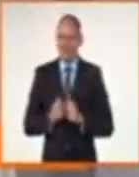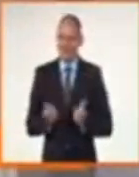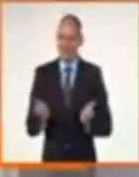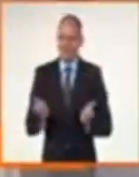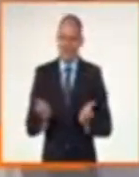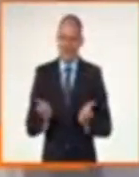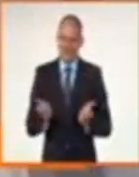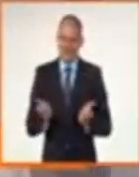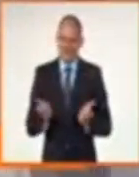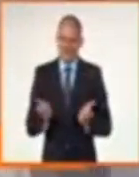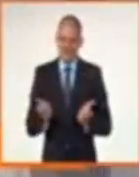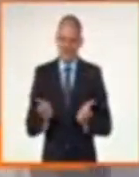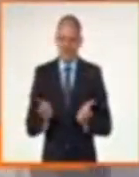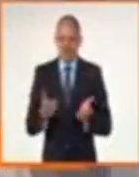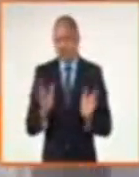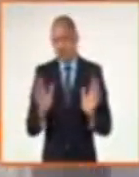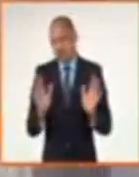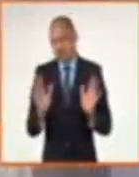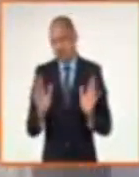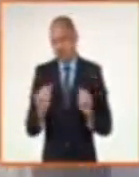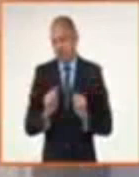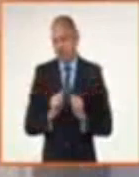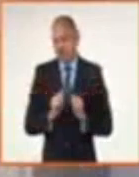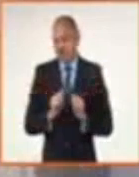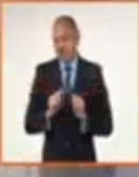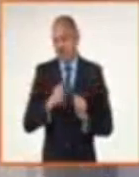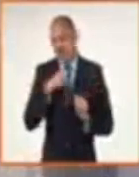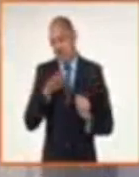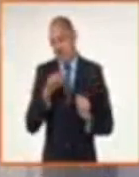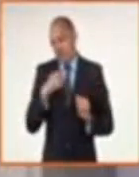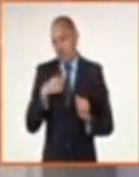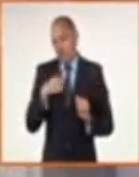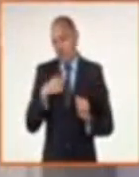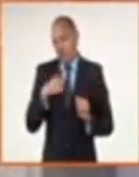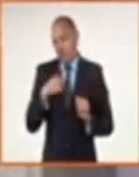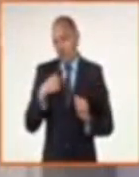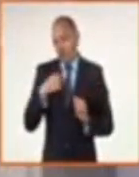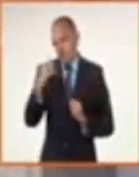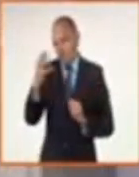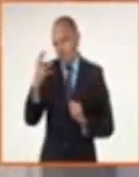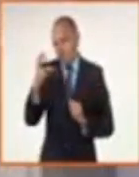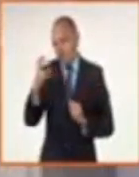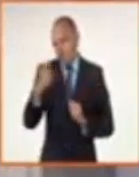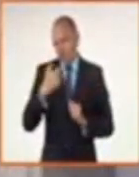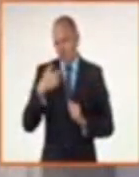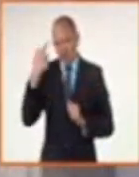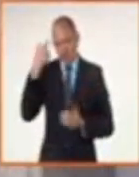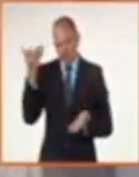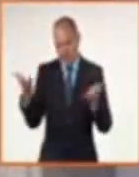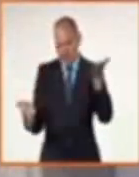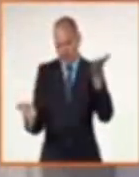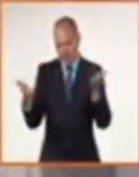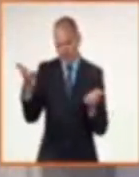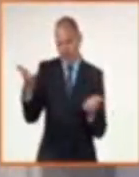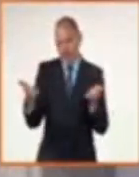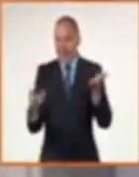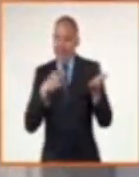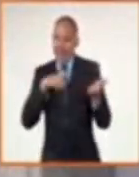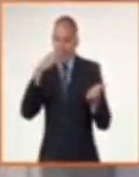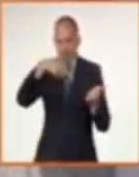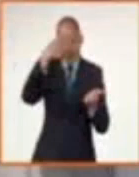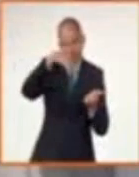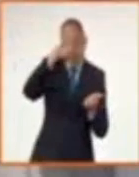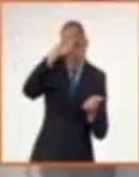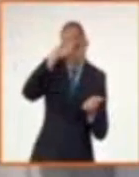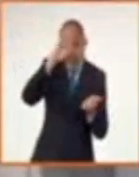Yo me gustaría mucho disponer de una comparación de datos aquí que permitan comparar con el mundo, pero en el mundo